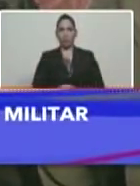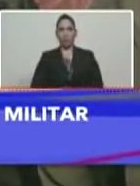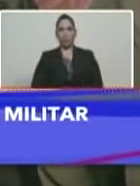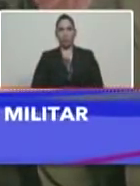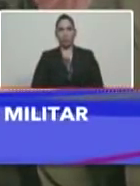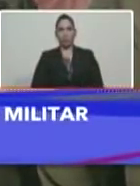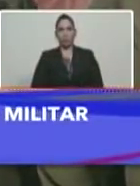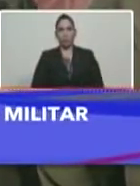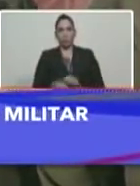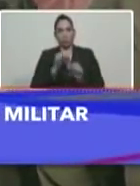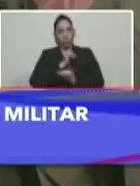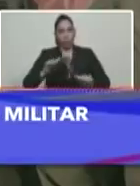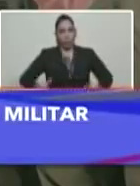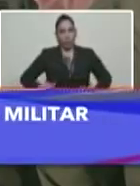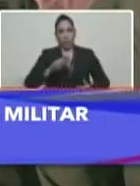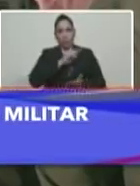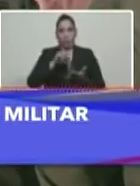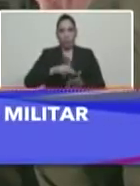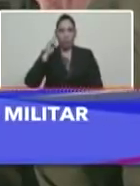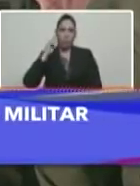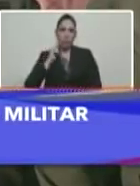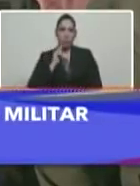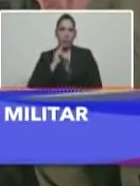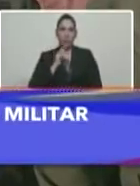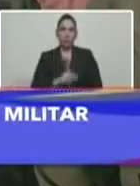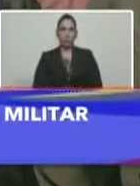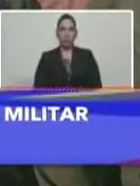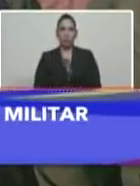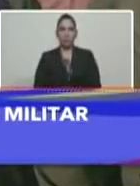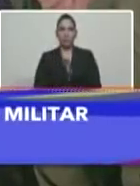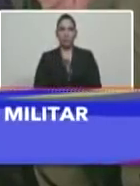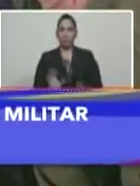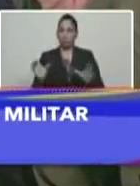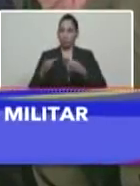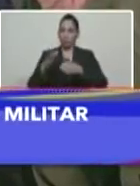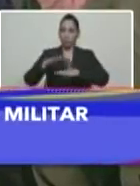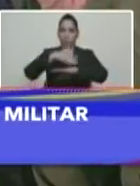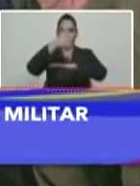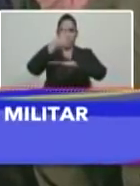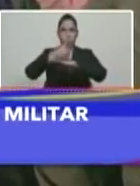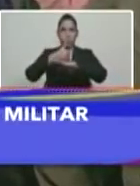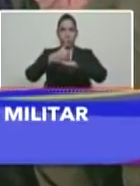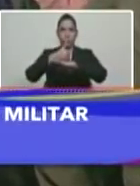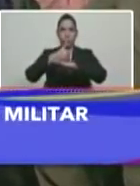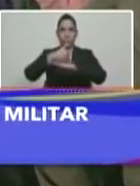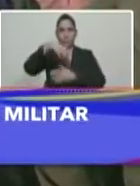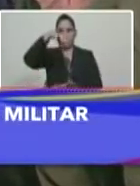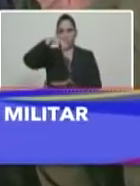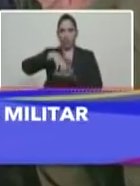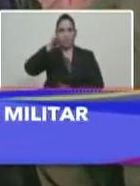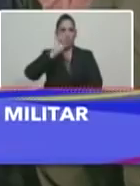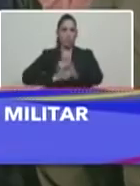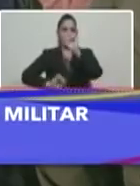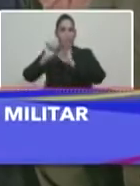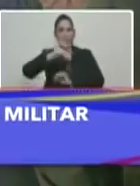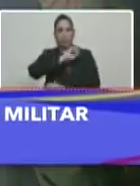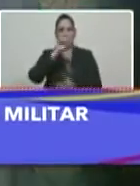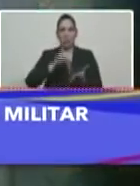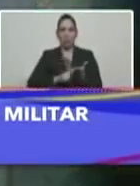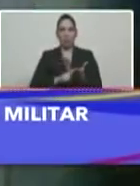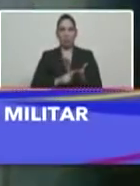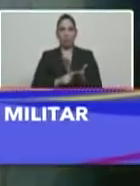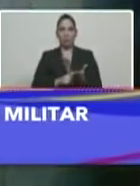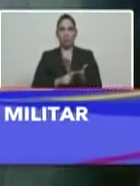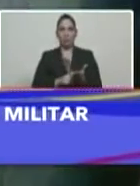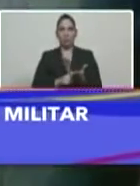de la Guardia Nacional, de la Milicia Nacional, comandantes de las regiones de defensa integral, de